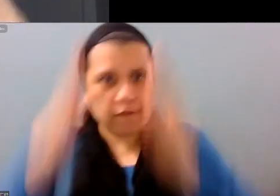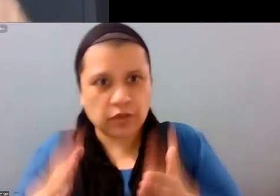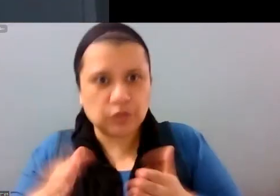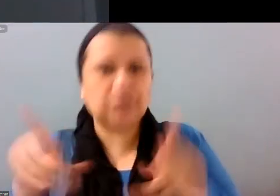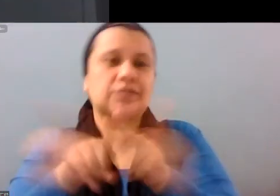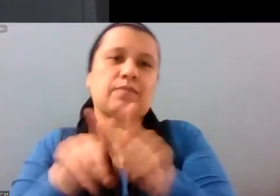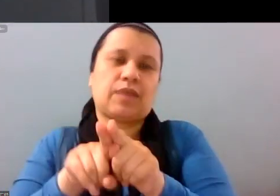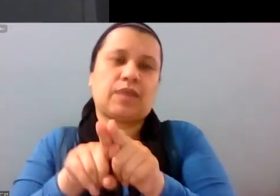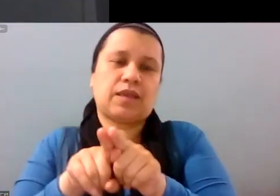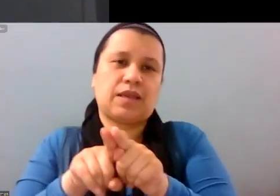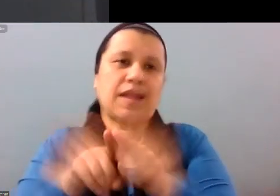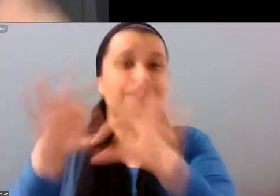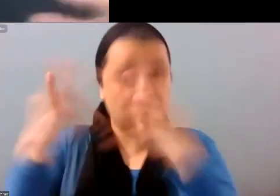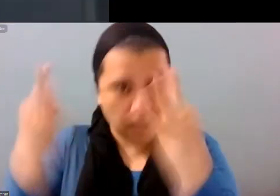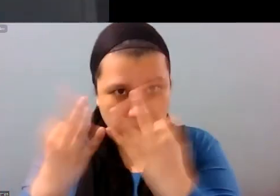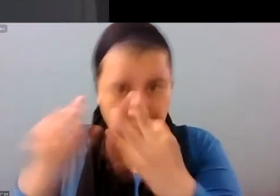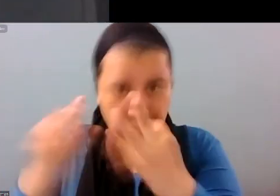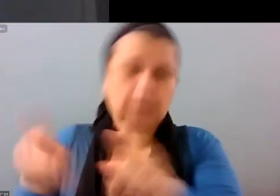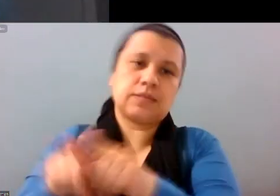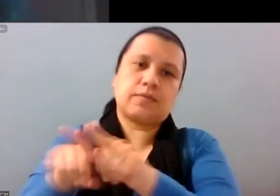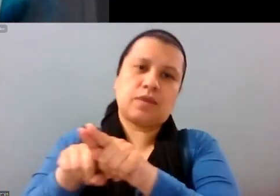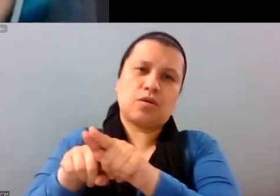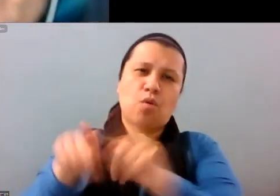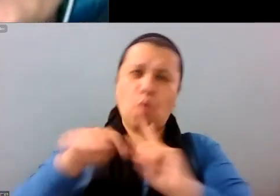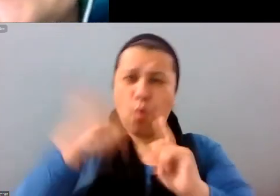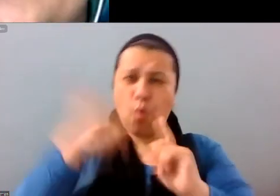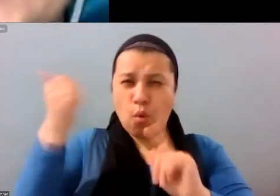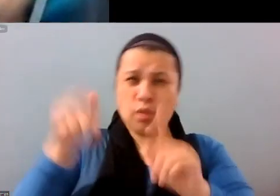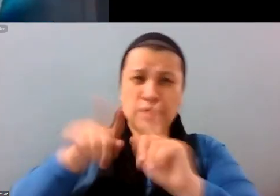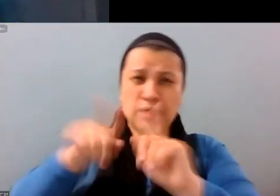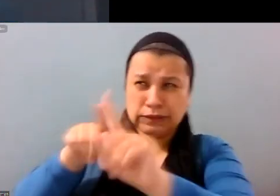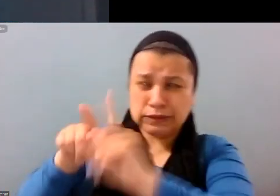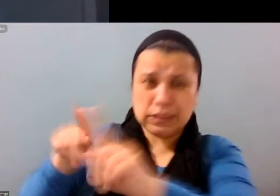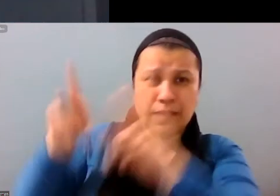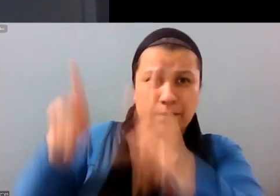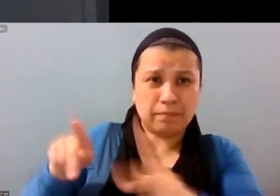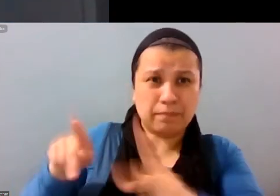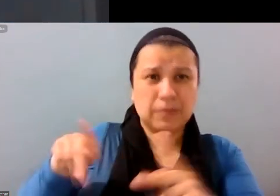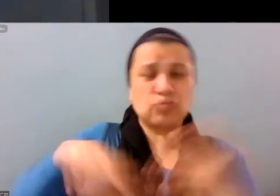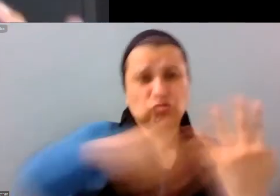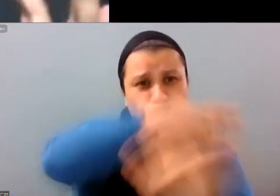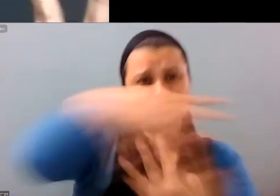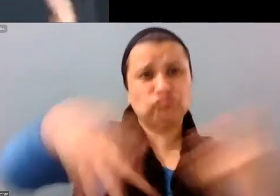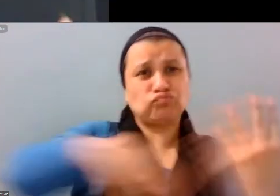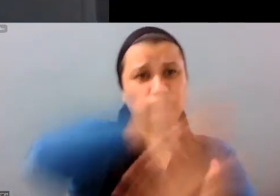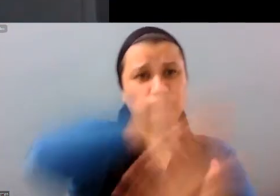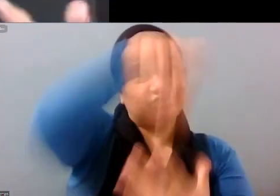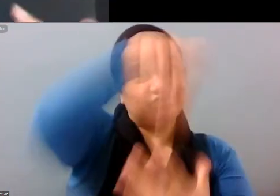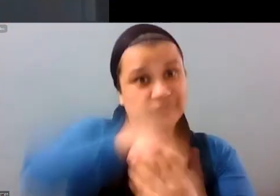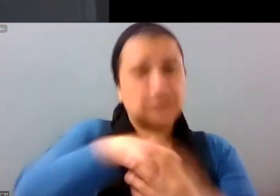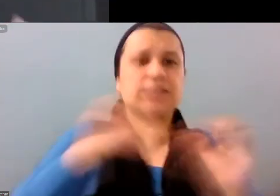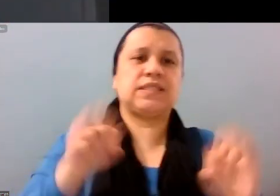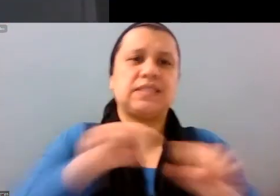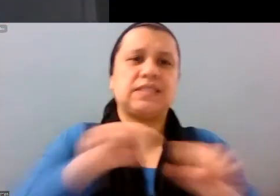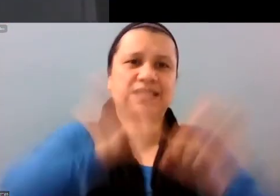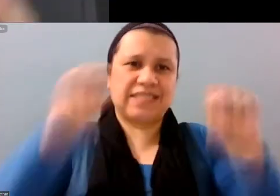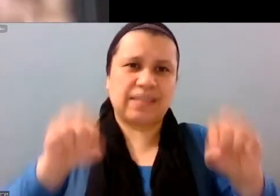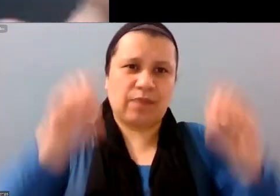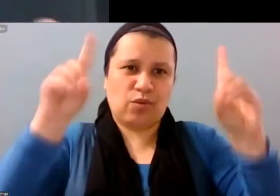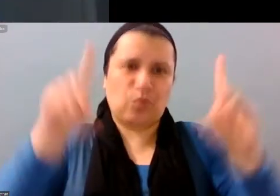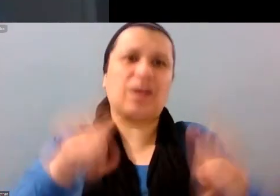las familias también y otro montón de personas que están alrededor de este proceso educativo y las necesidades fundamentales que tienen